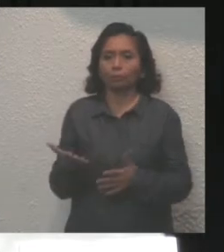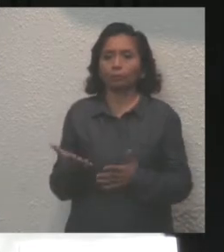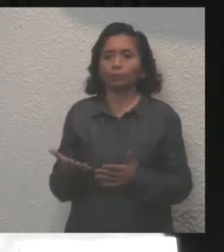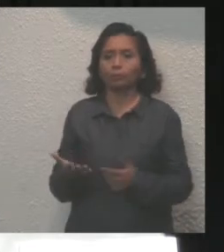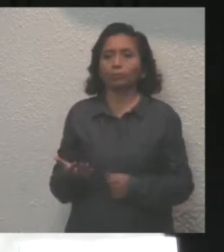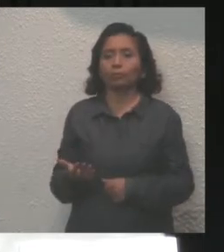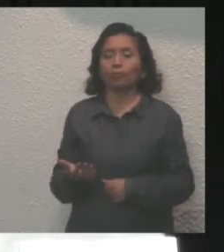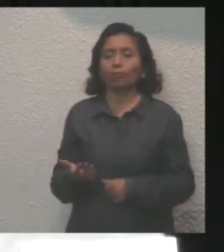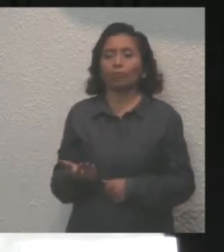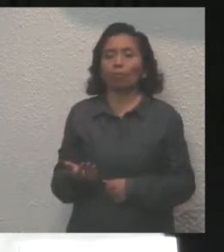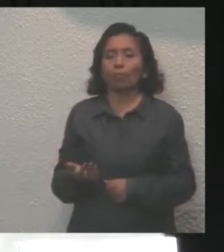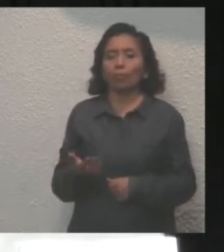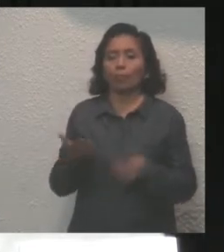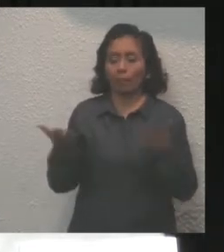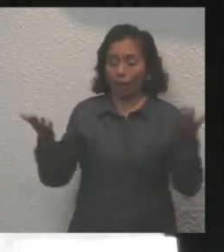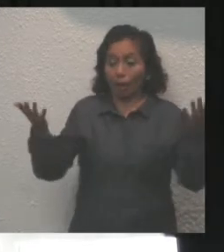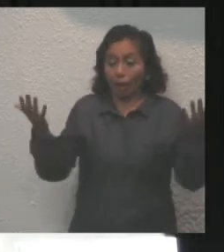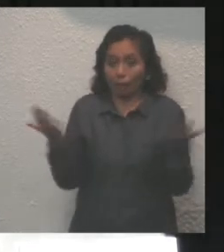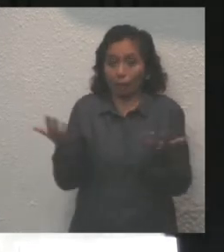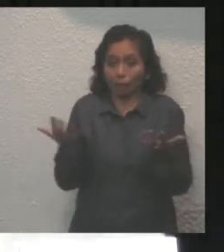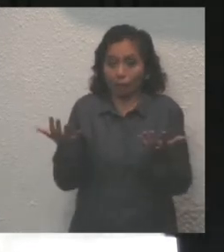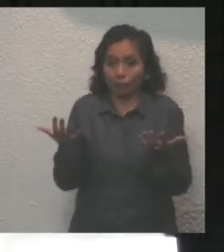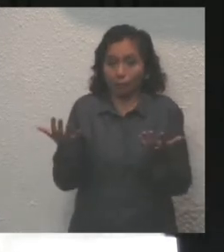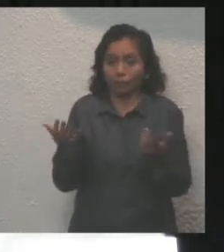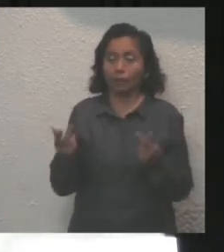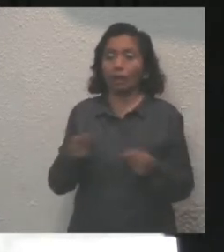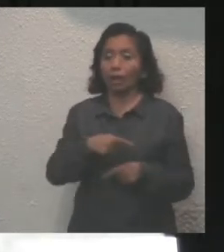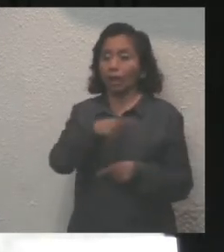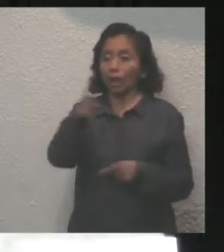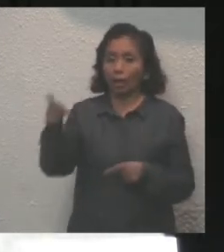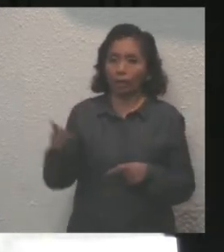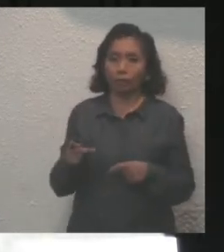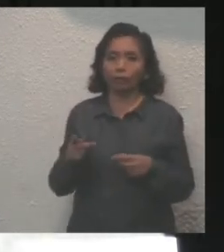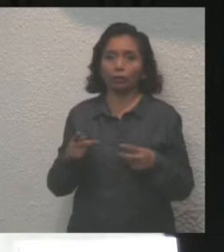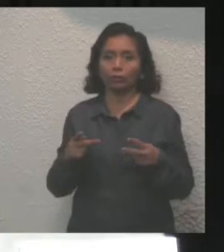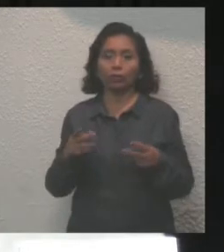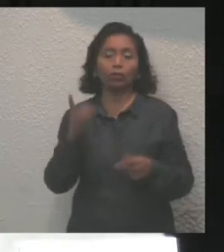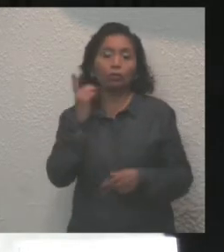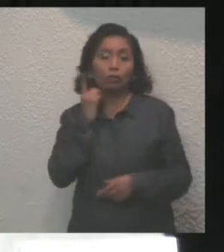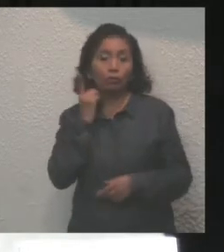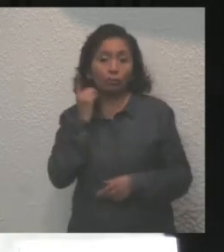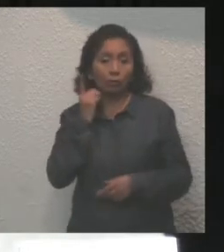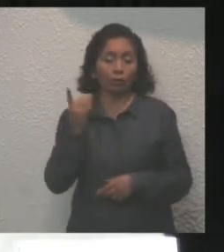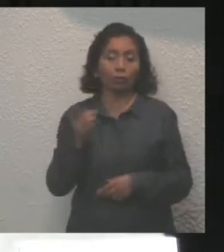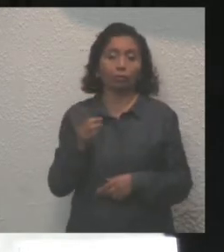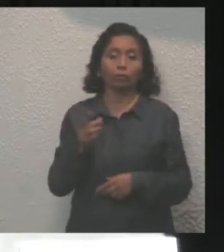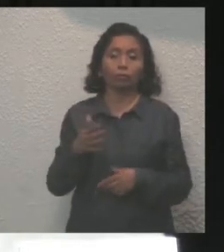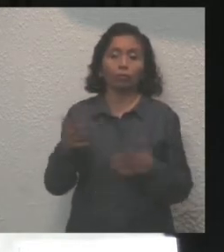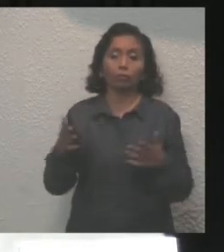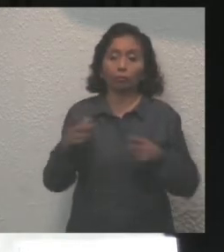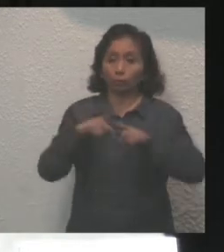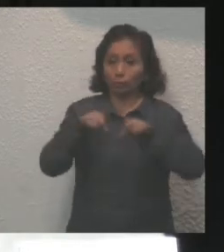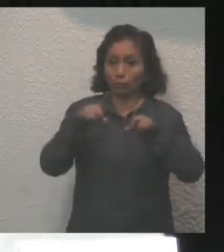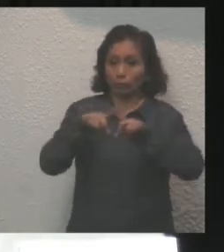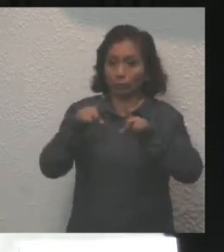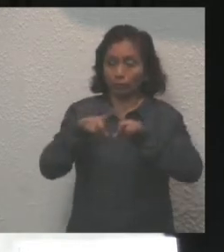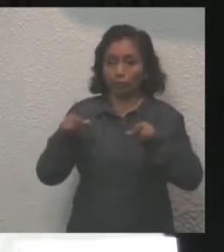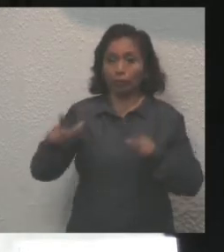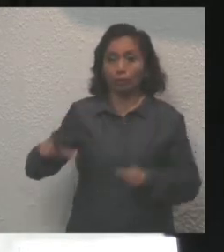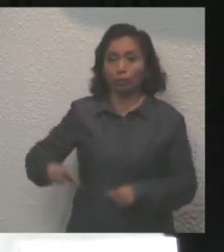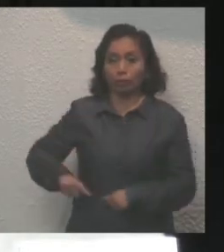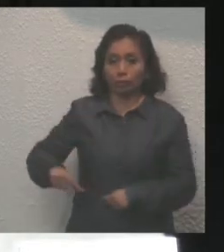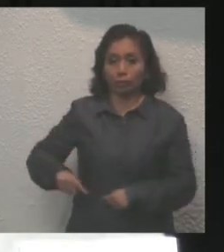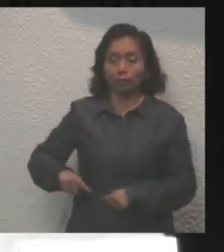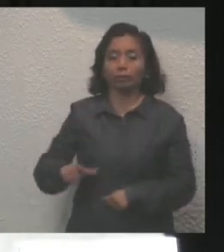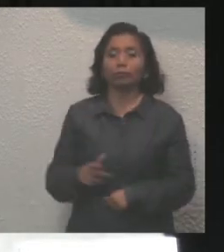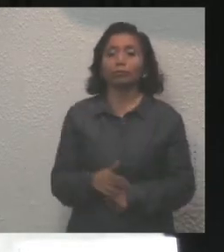soberanía convocará a los y las titulares de las dependencias y organismos de gobierno del